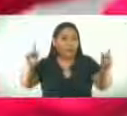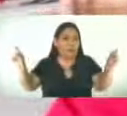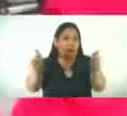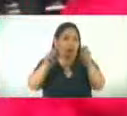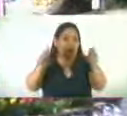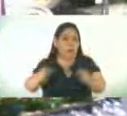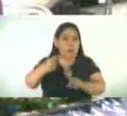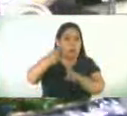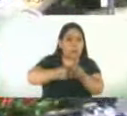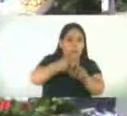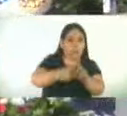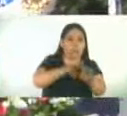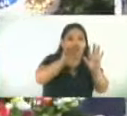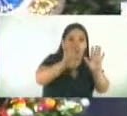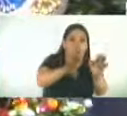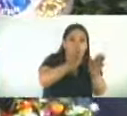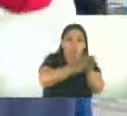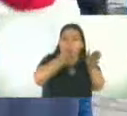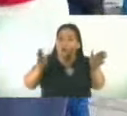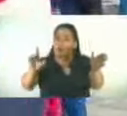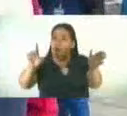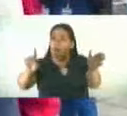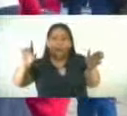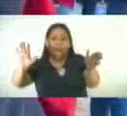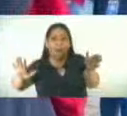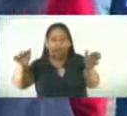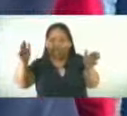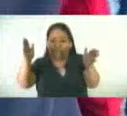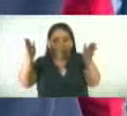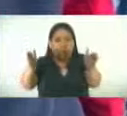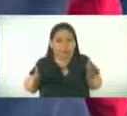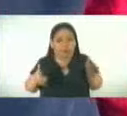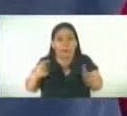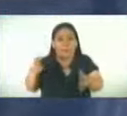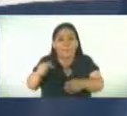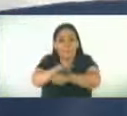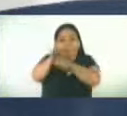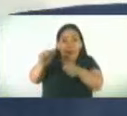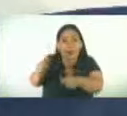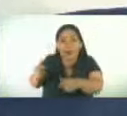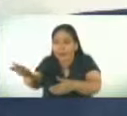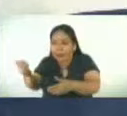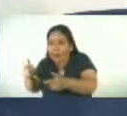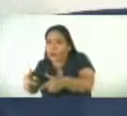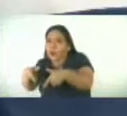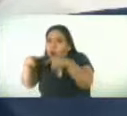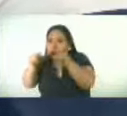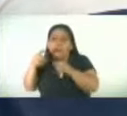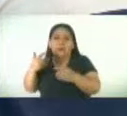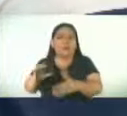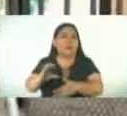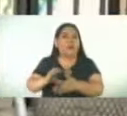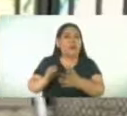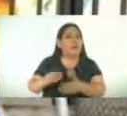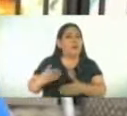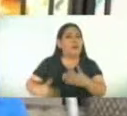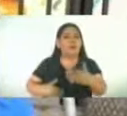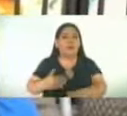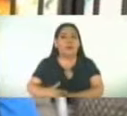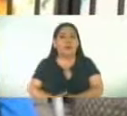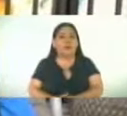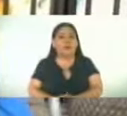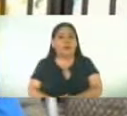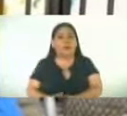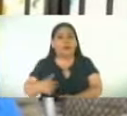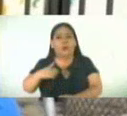sábado 10 hasta el 15. Quienes madrugaron por su atol dicen que estas tradiciones se mantengan. Bueno, para mí